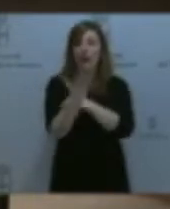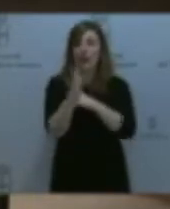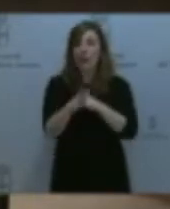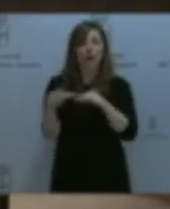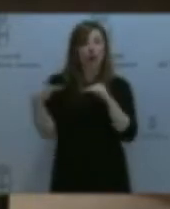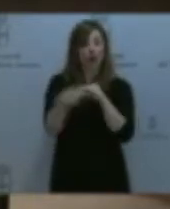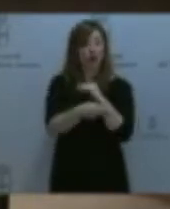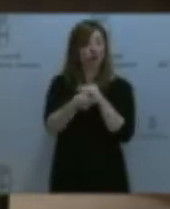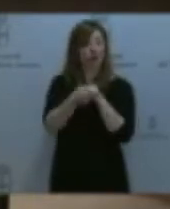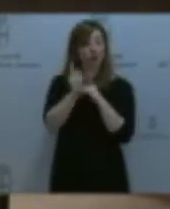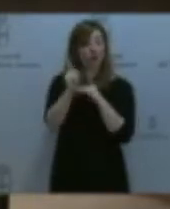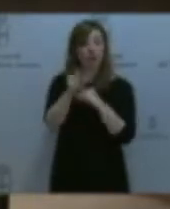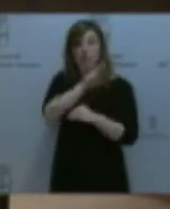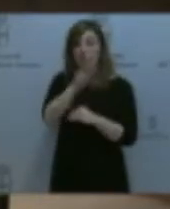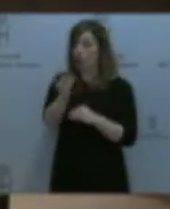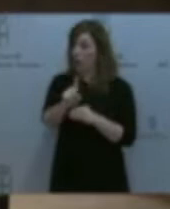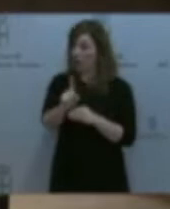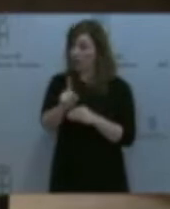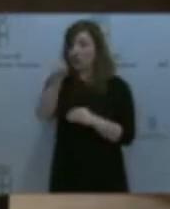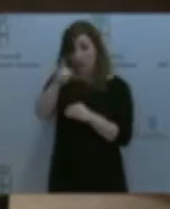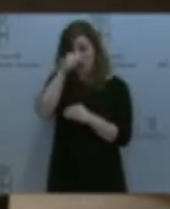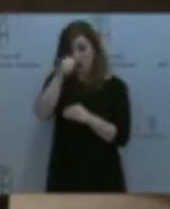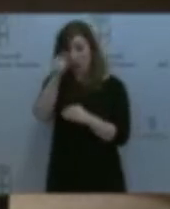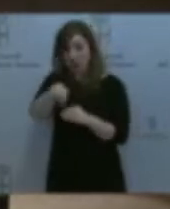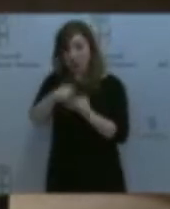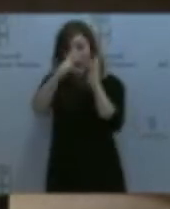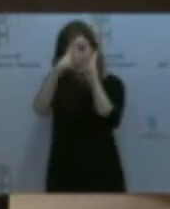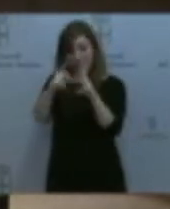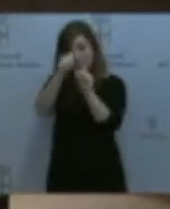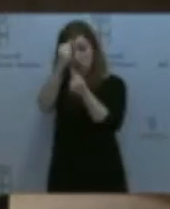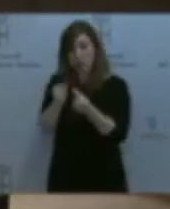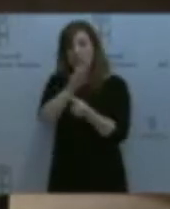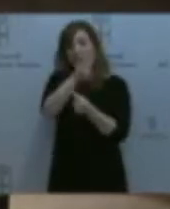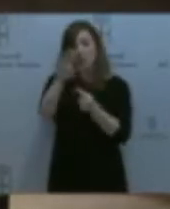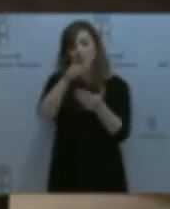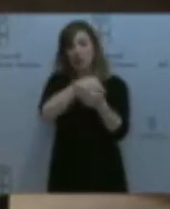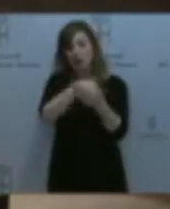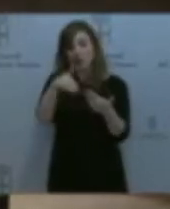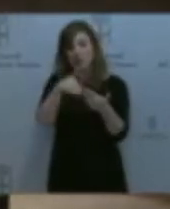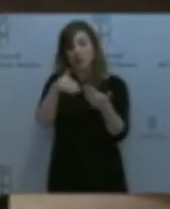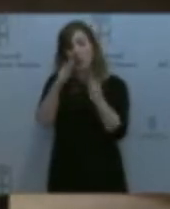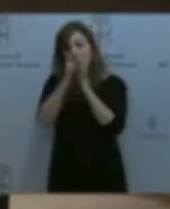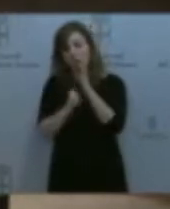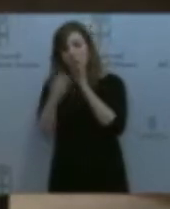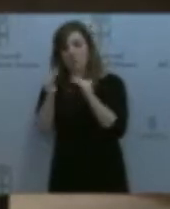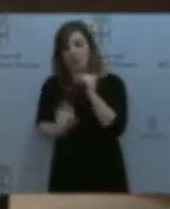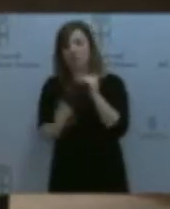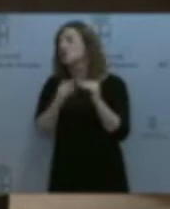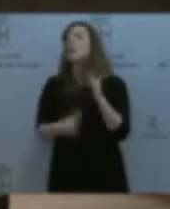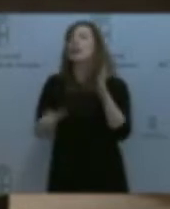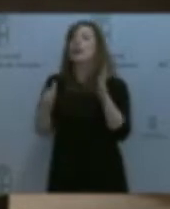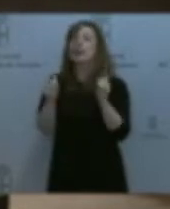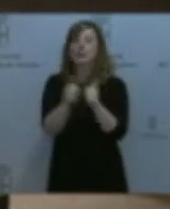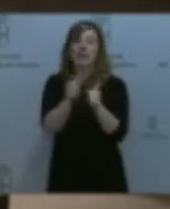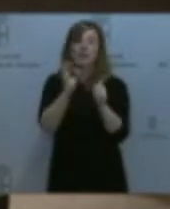Popular. Ustedes redujeron las cifras del presupuesto en 35 millones destinados a la dependencia y el grado de ejecución